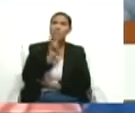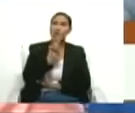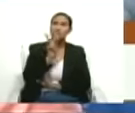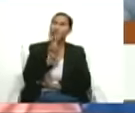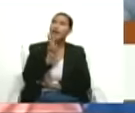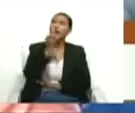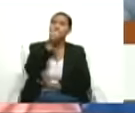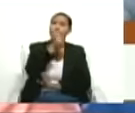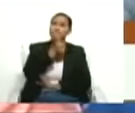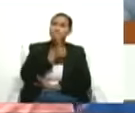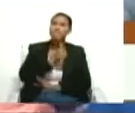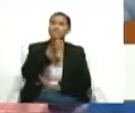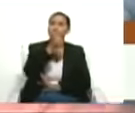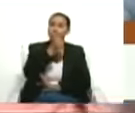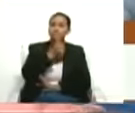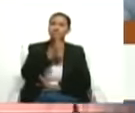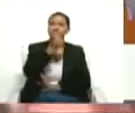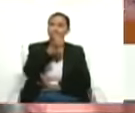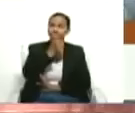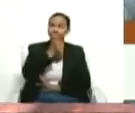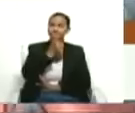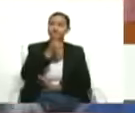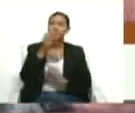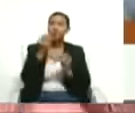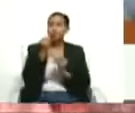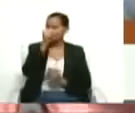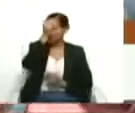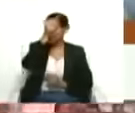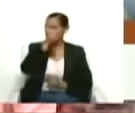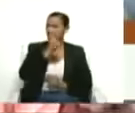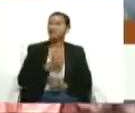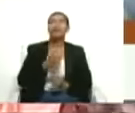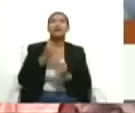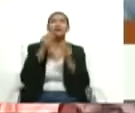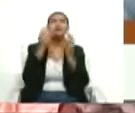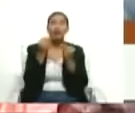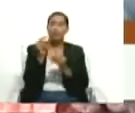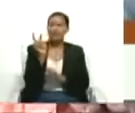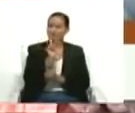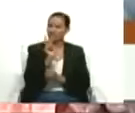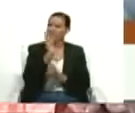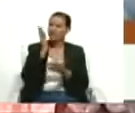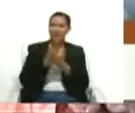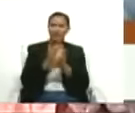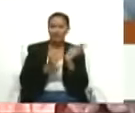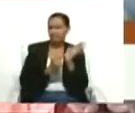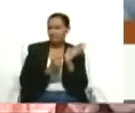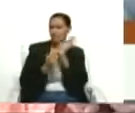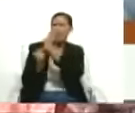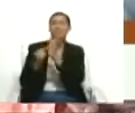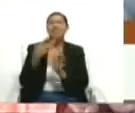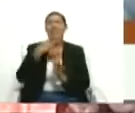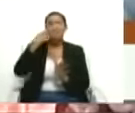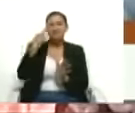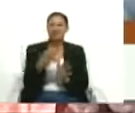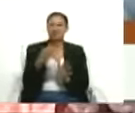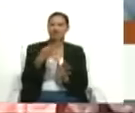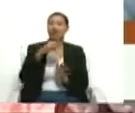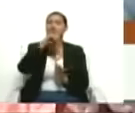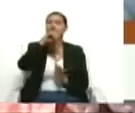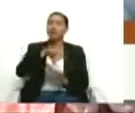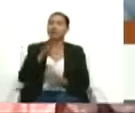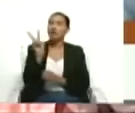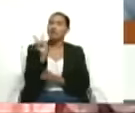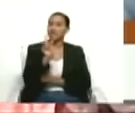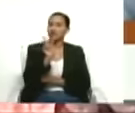más frente a eso. Ha impuesto la verdad histórica de este país. Ha impuesto la verdad histórica de lo que significa